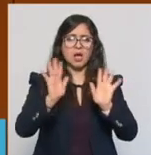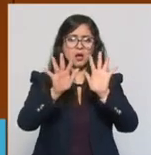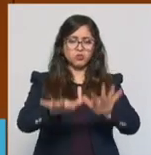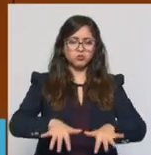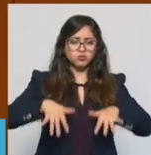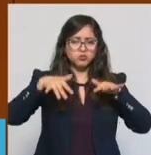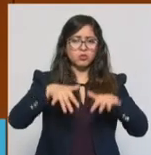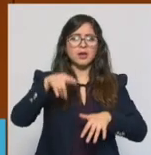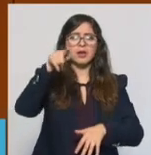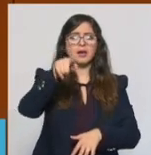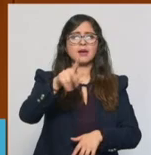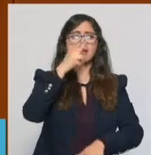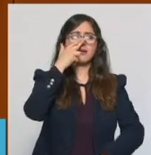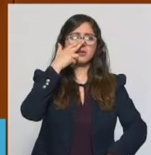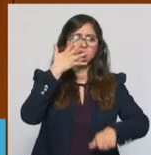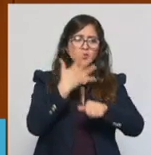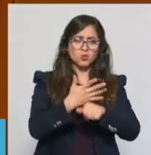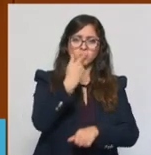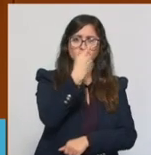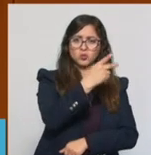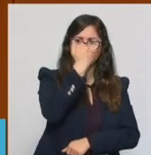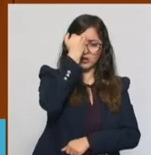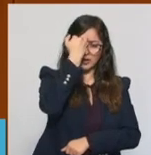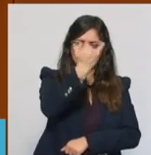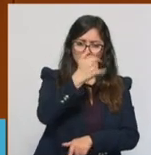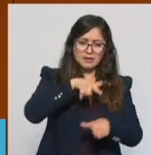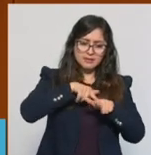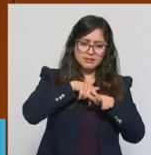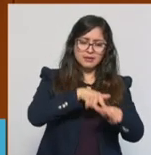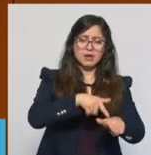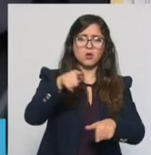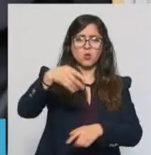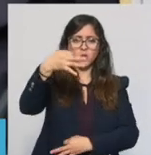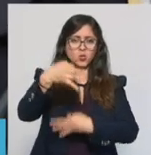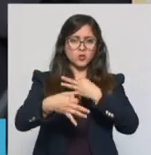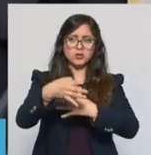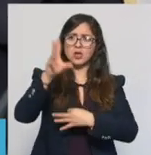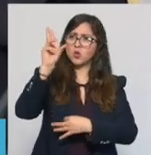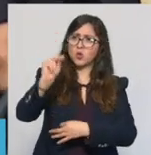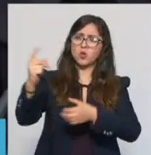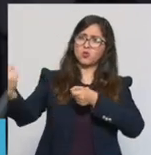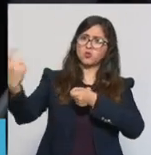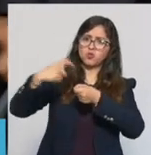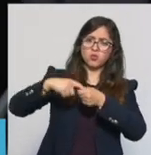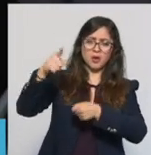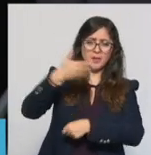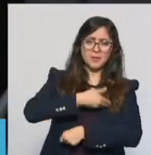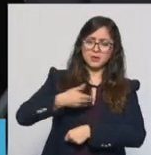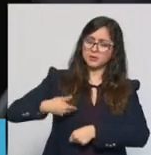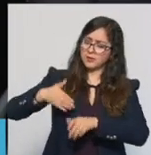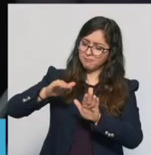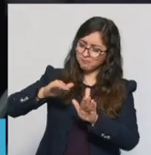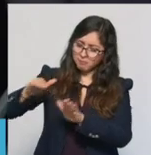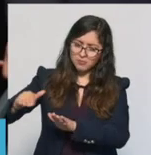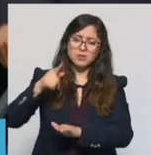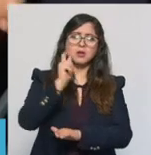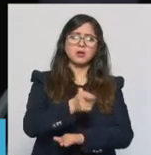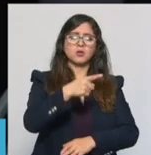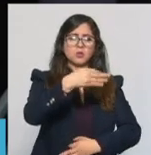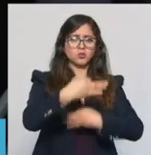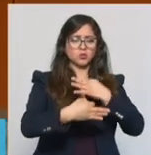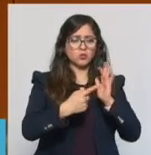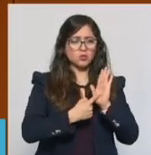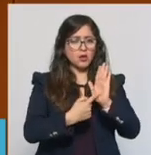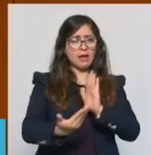con autonomía, que conservará esta autonomía precisamente del Poder Judicial con completa transparencia. Se criticó mucho, se habló de un